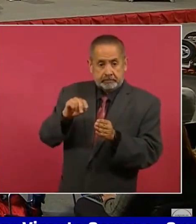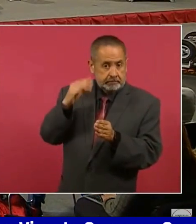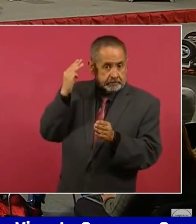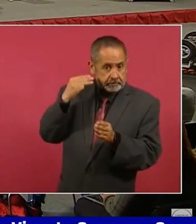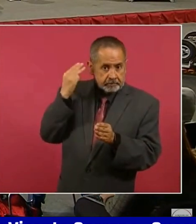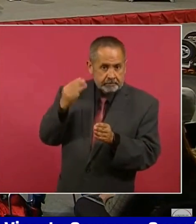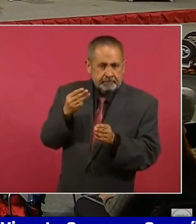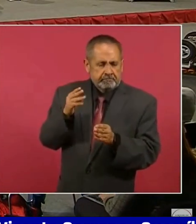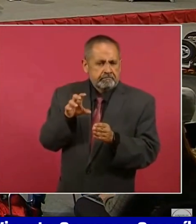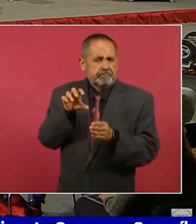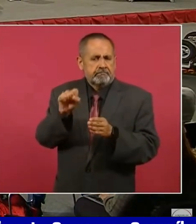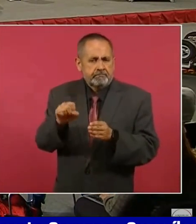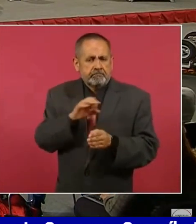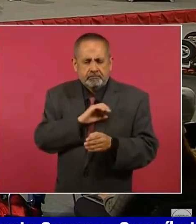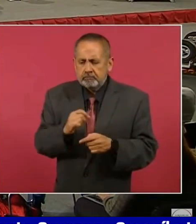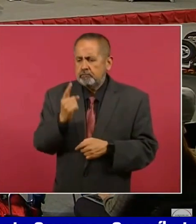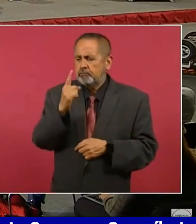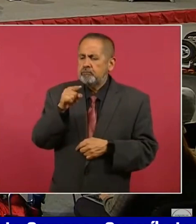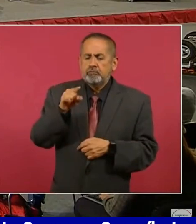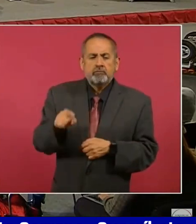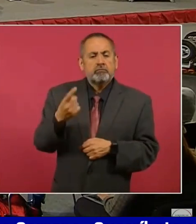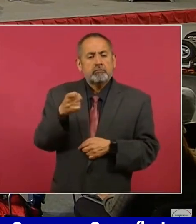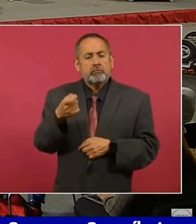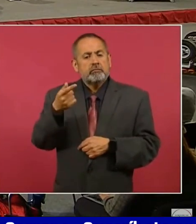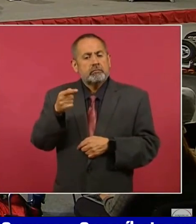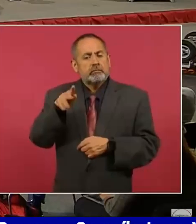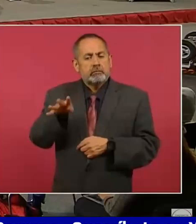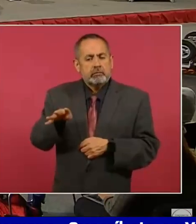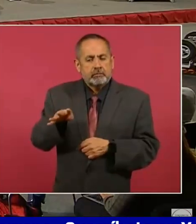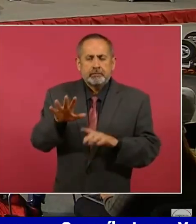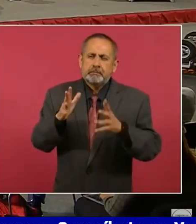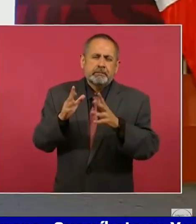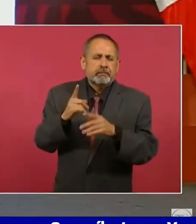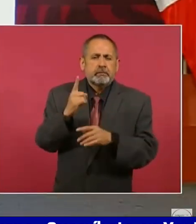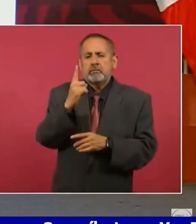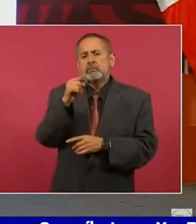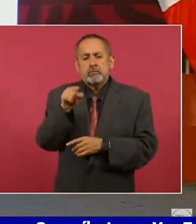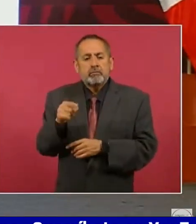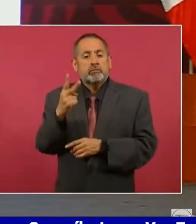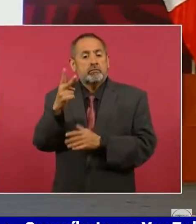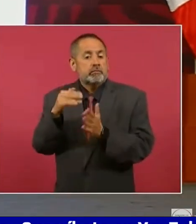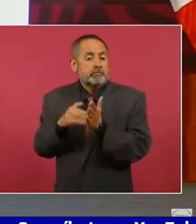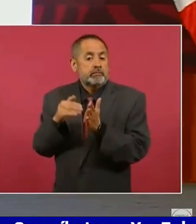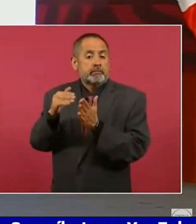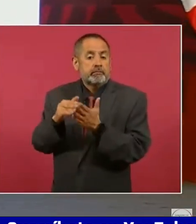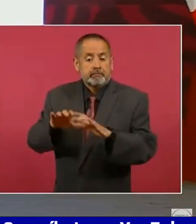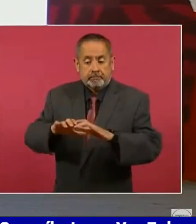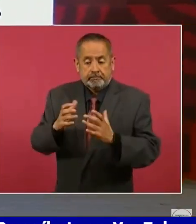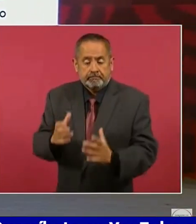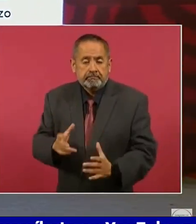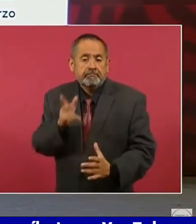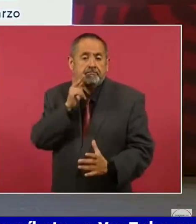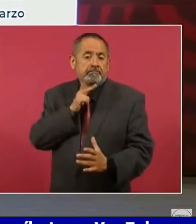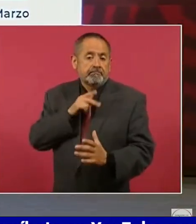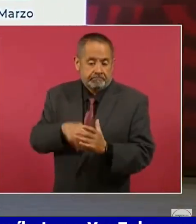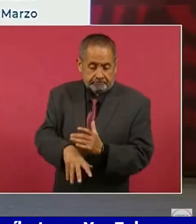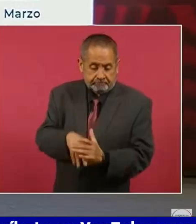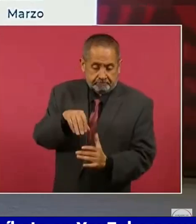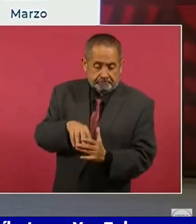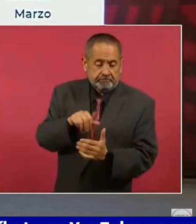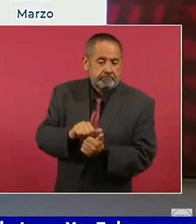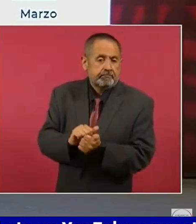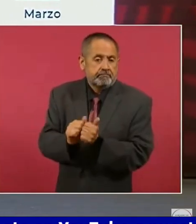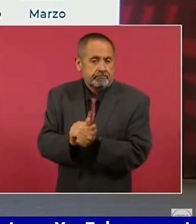vamos a alcanzar el 1.179, casi el 1.2 millones de barriles de proceso en